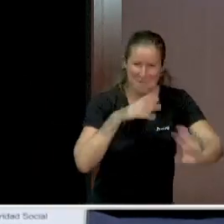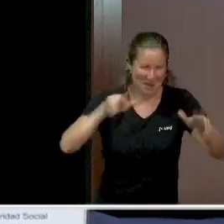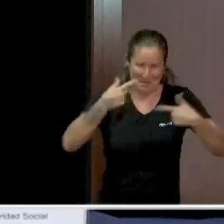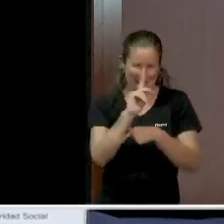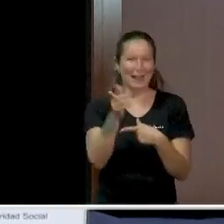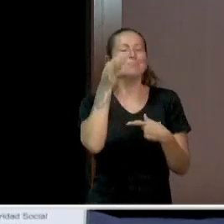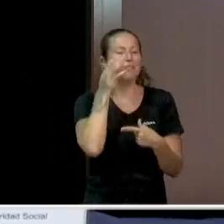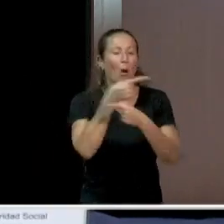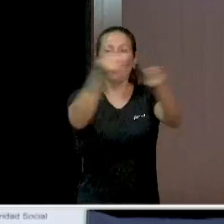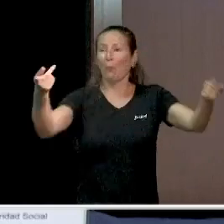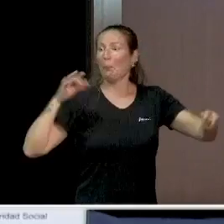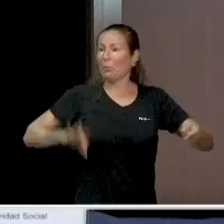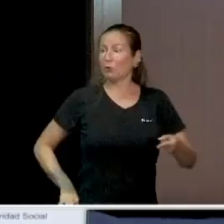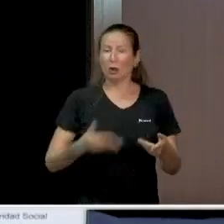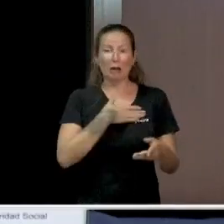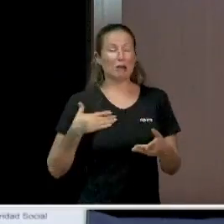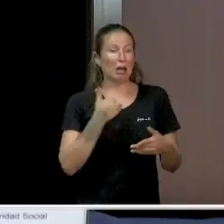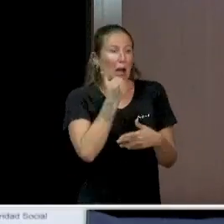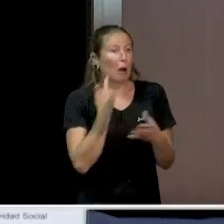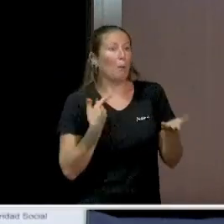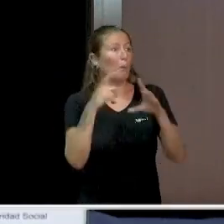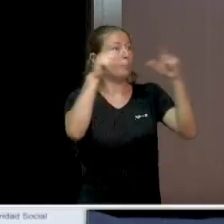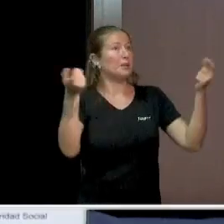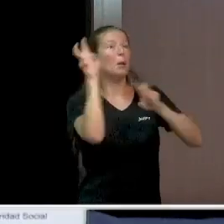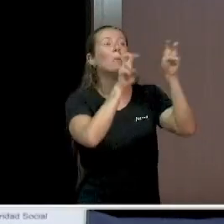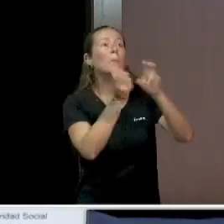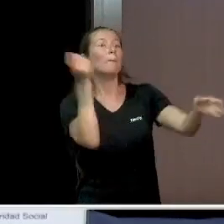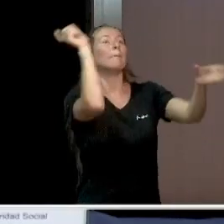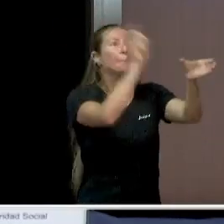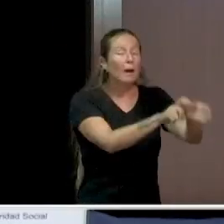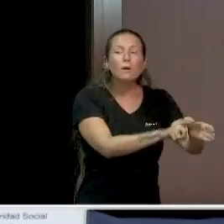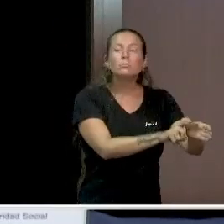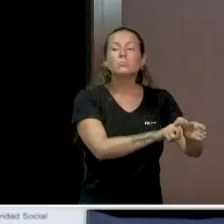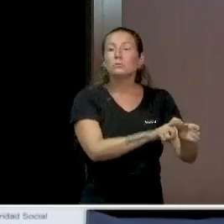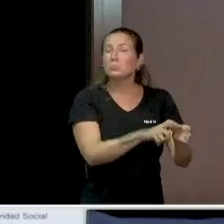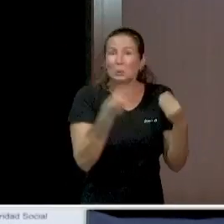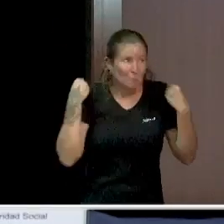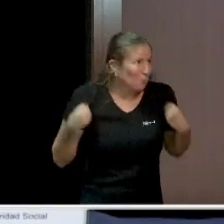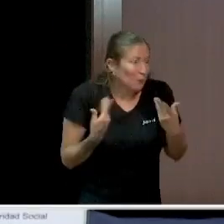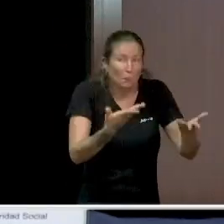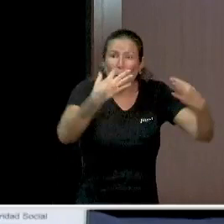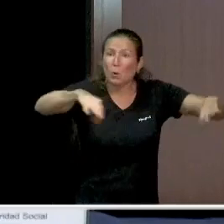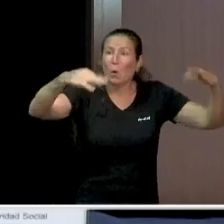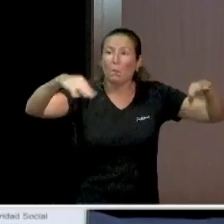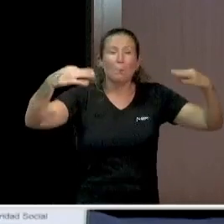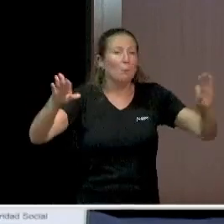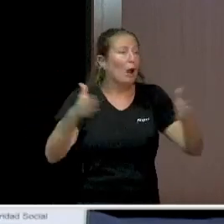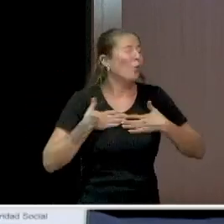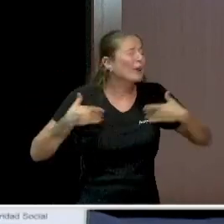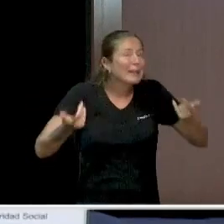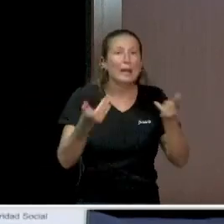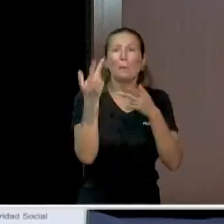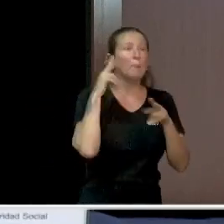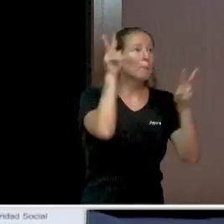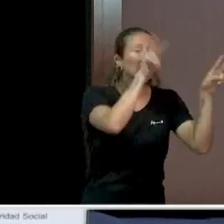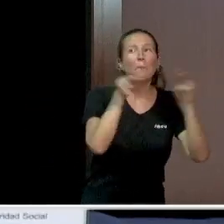una actividad profesional por cuenta ajena, pues puede verse inmerso. Pues ese mercado de trabajo ordinario